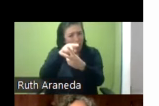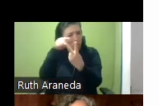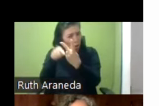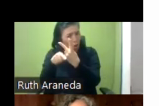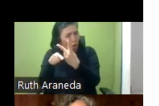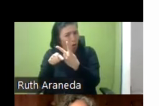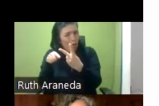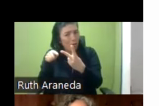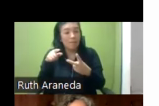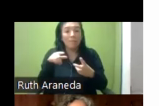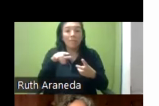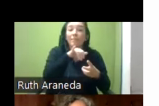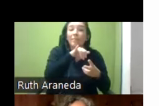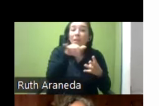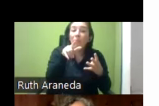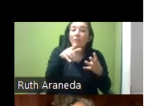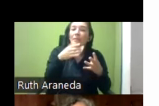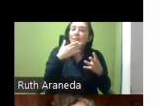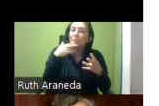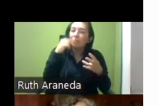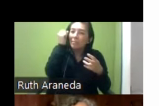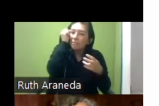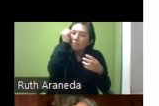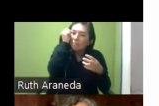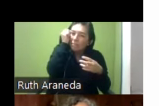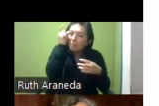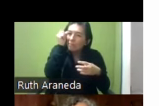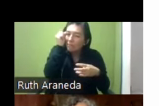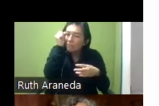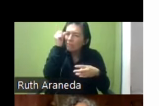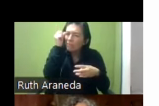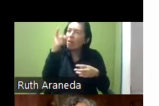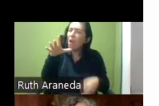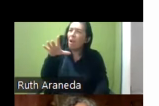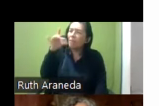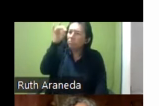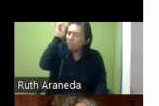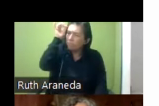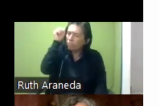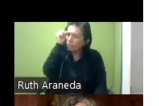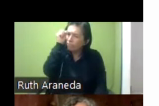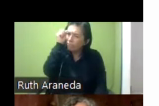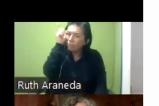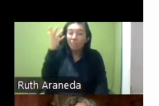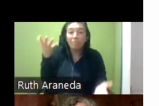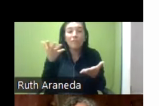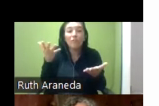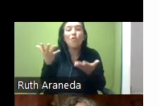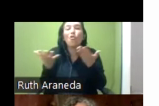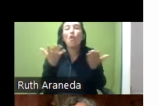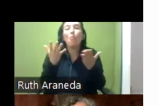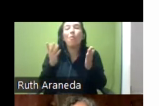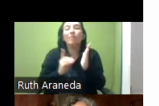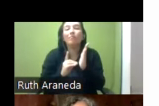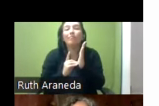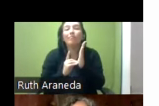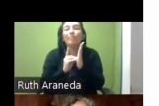podemos interpretar o entender mejor cómo se fue desarrollando